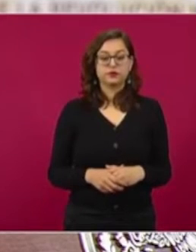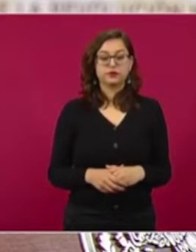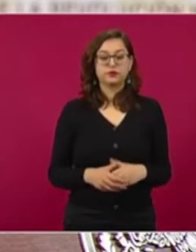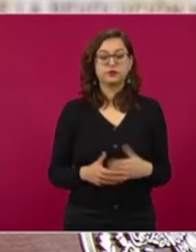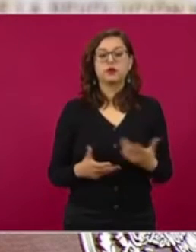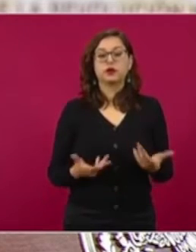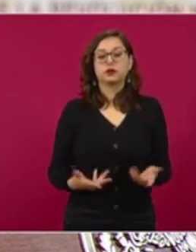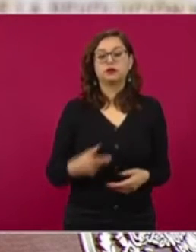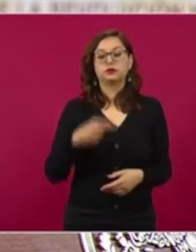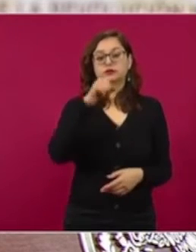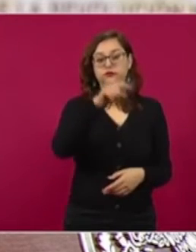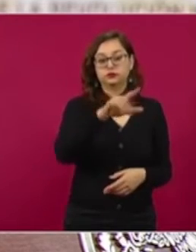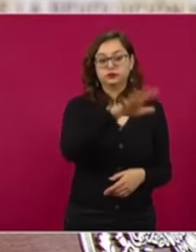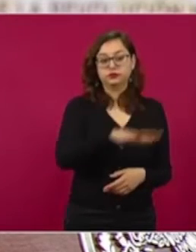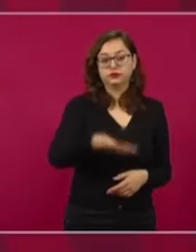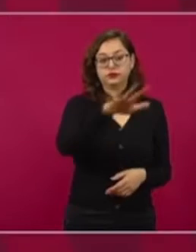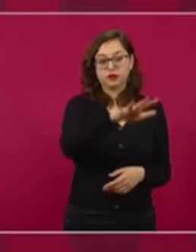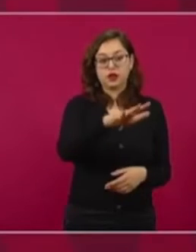Tuxpan,